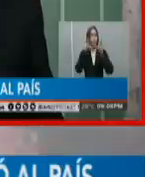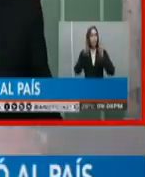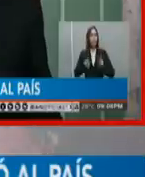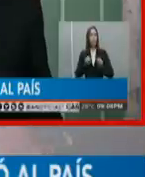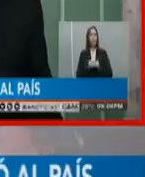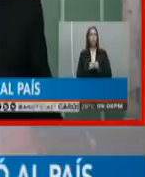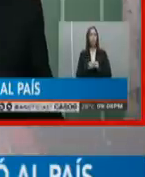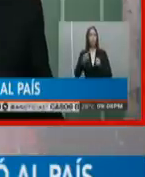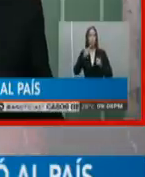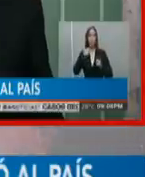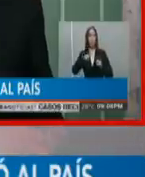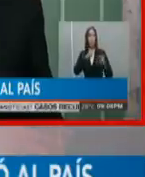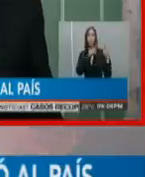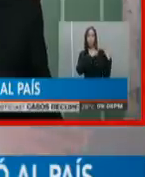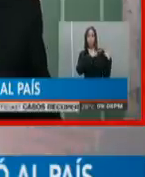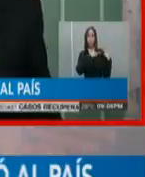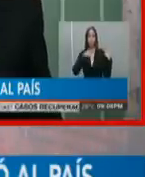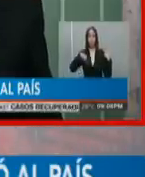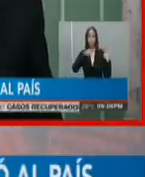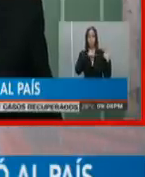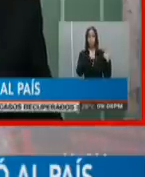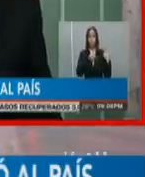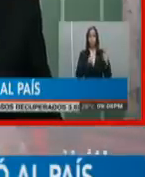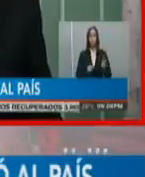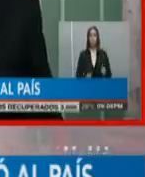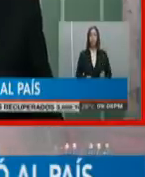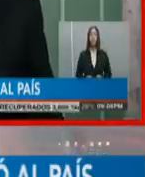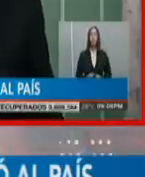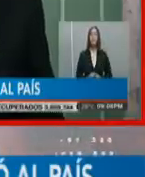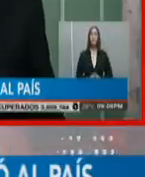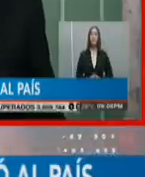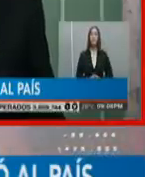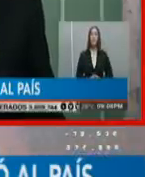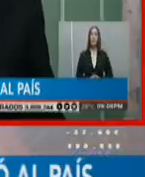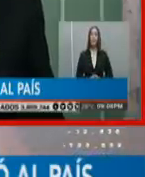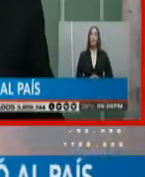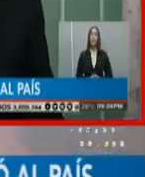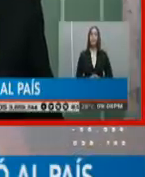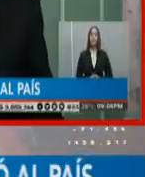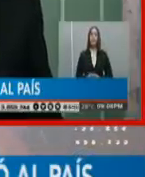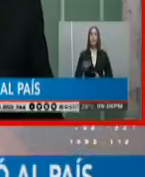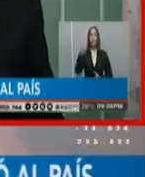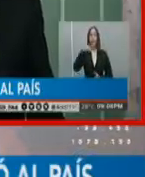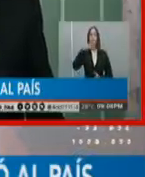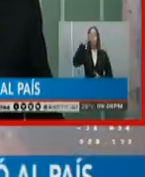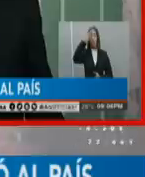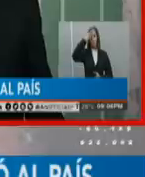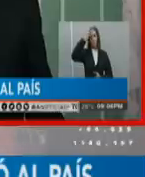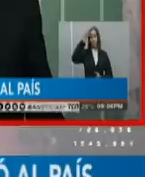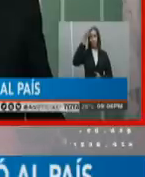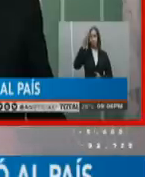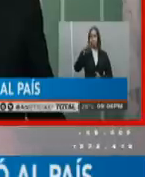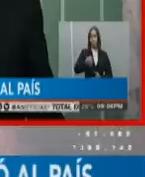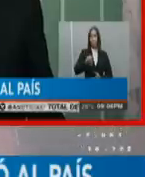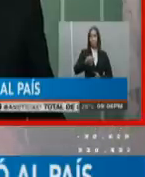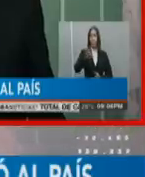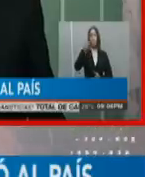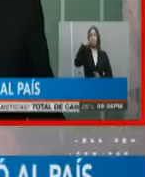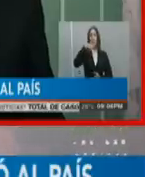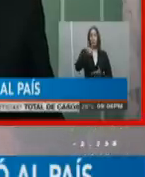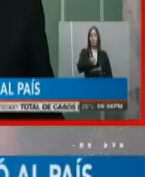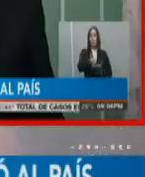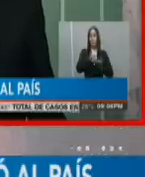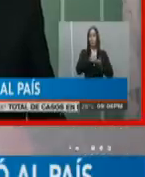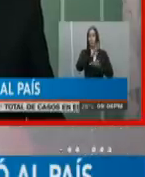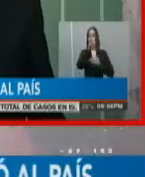al igual que las autoridades que están involucradas en todo este proceso. Este año 2020, así finaliza el presidente de